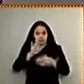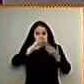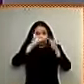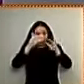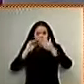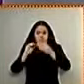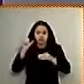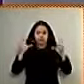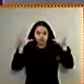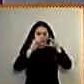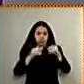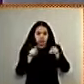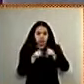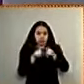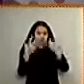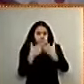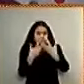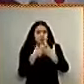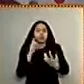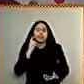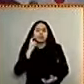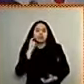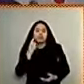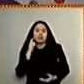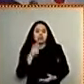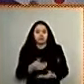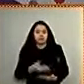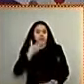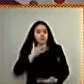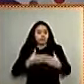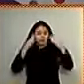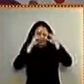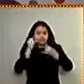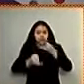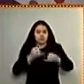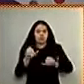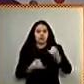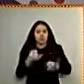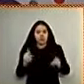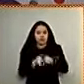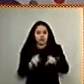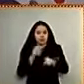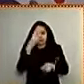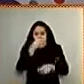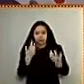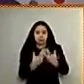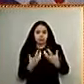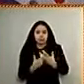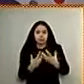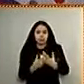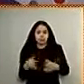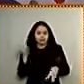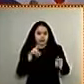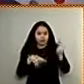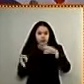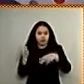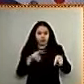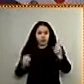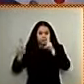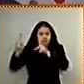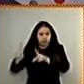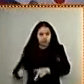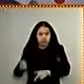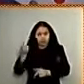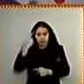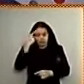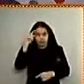noche también nos acompaña Goldie. Muy buenas noches jugadores, pero también nos acompañan nuestras firmas externas que ellos siempre están para dar fe y